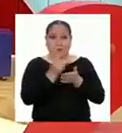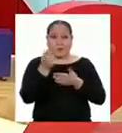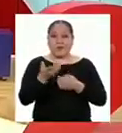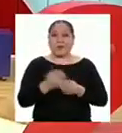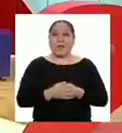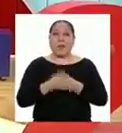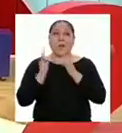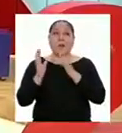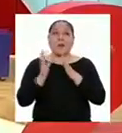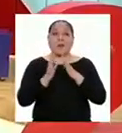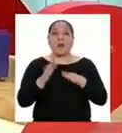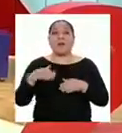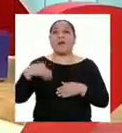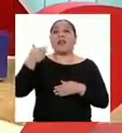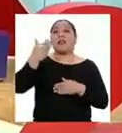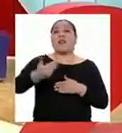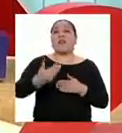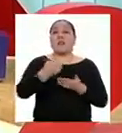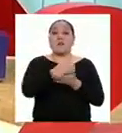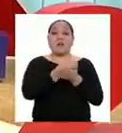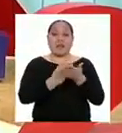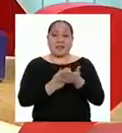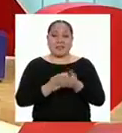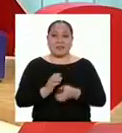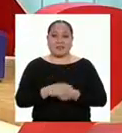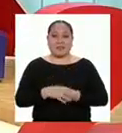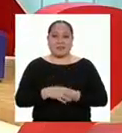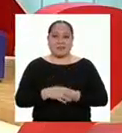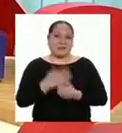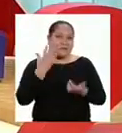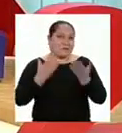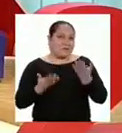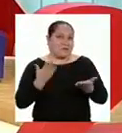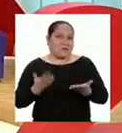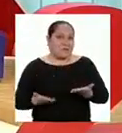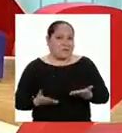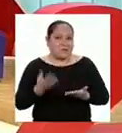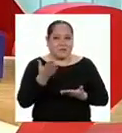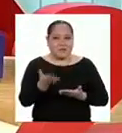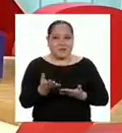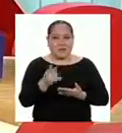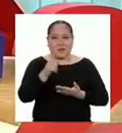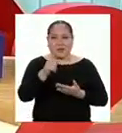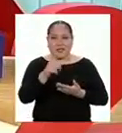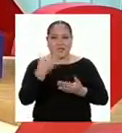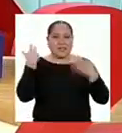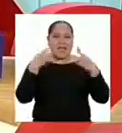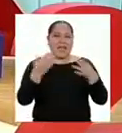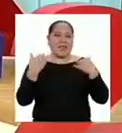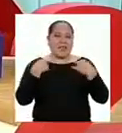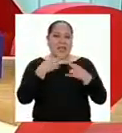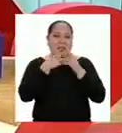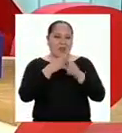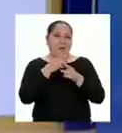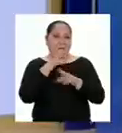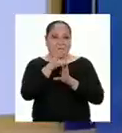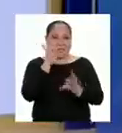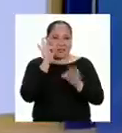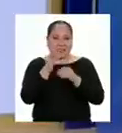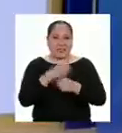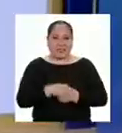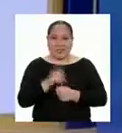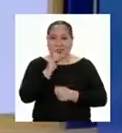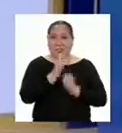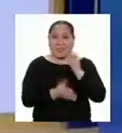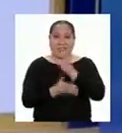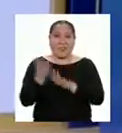y se preparen para la siguiente parte del programa. ¿Quién sabe? Tal vez hasta lleguen con algunas respuestas encontradas.